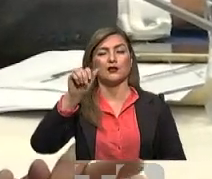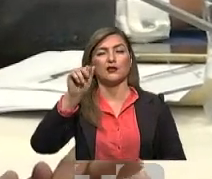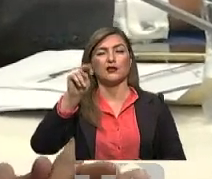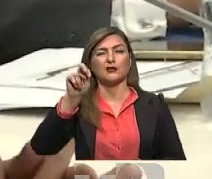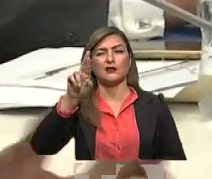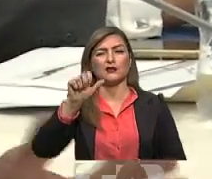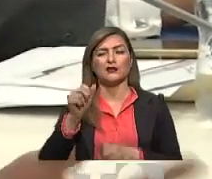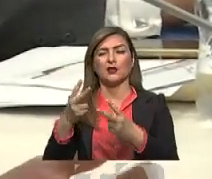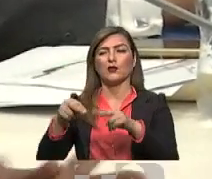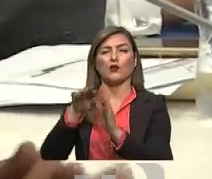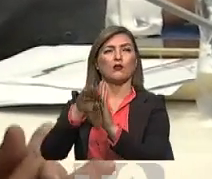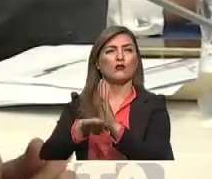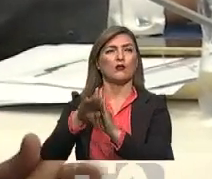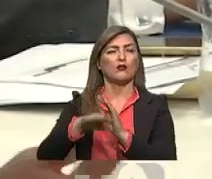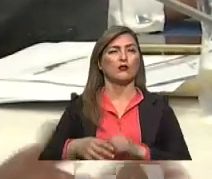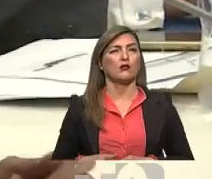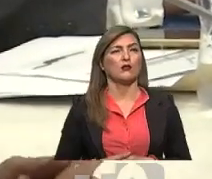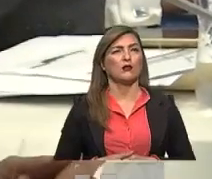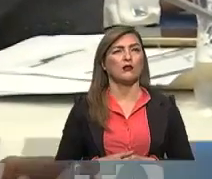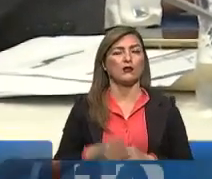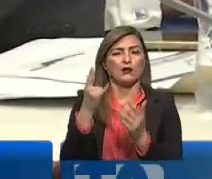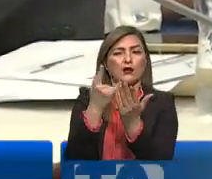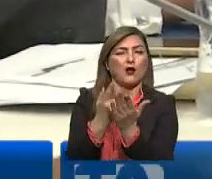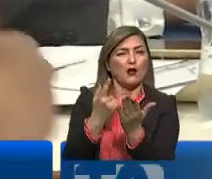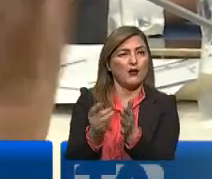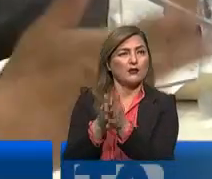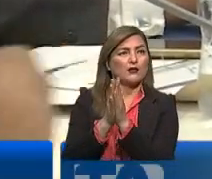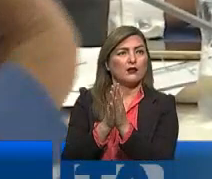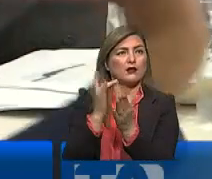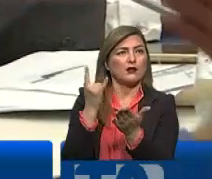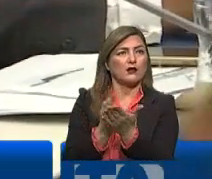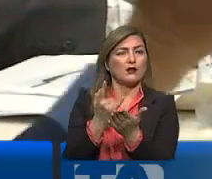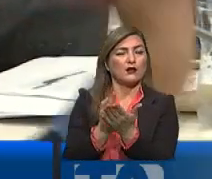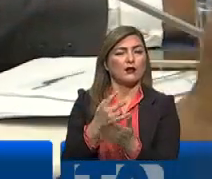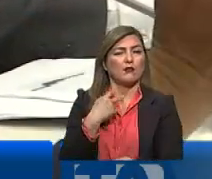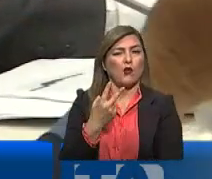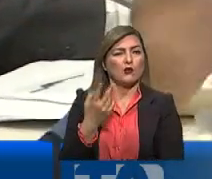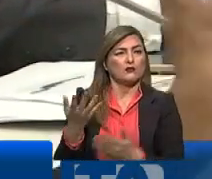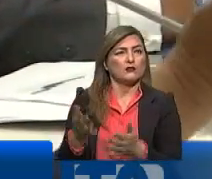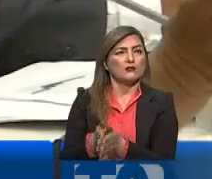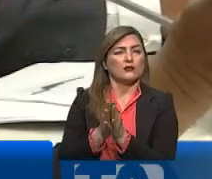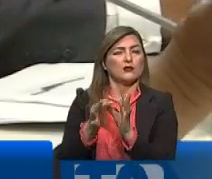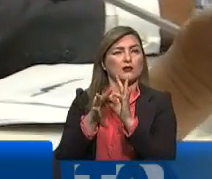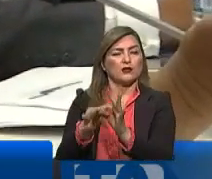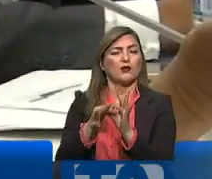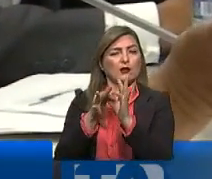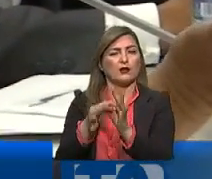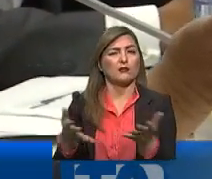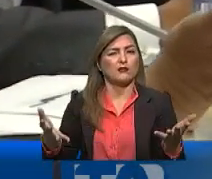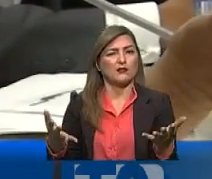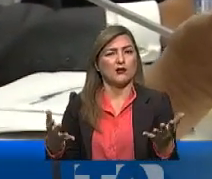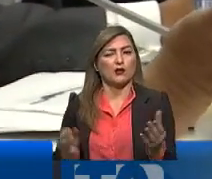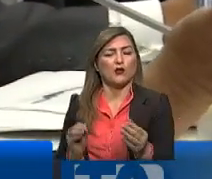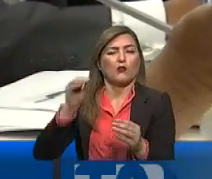estas contribuciones? Porque me imagino que estaba grabando. Entonces yo lo que pedí es colaboración, si nadie puso